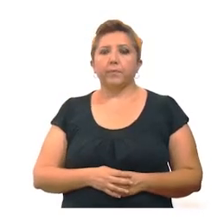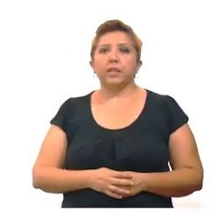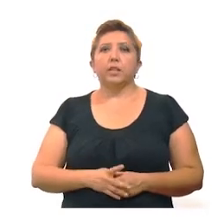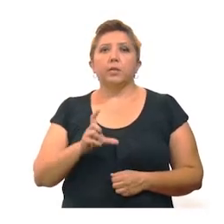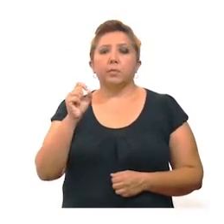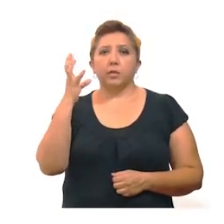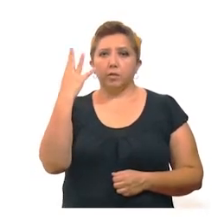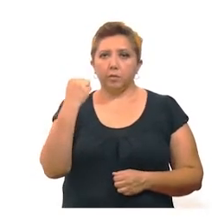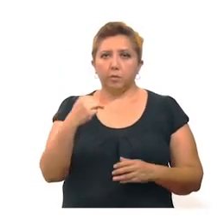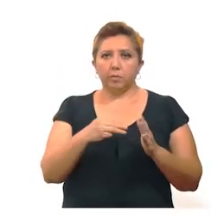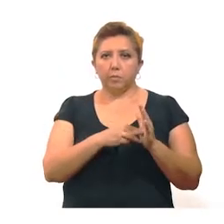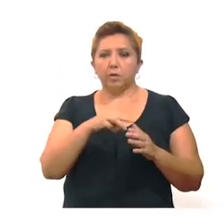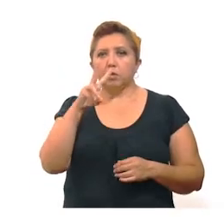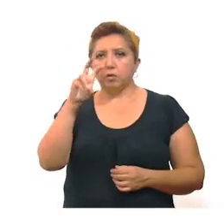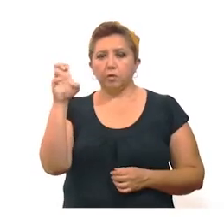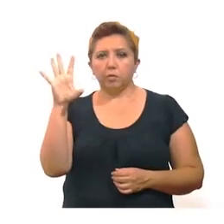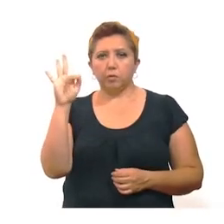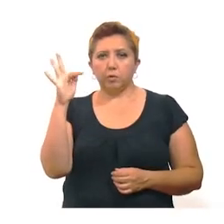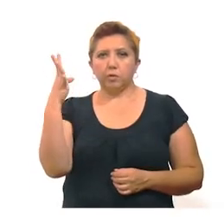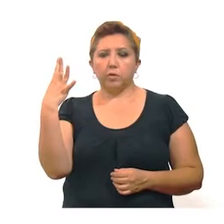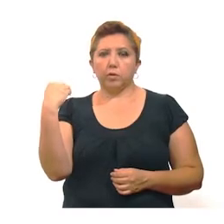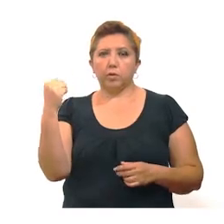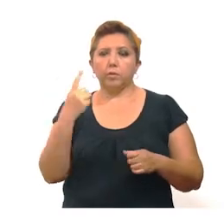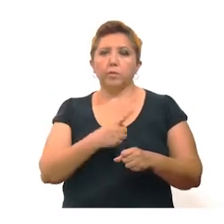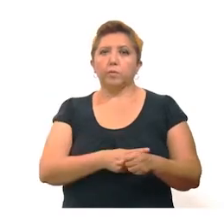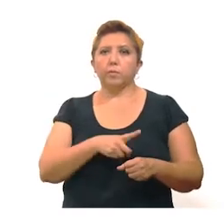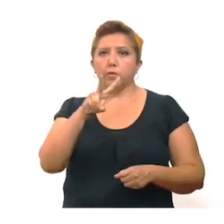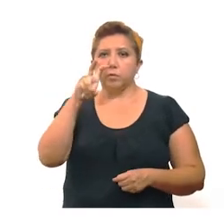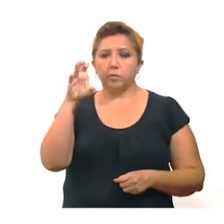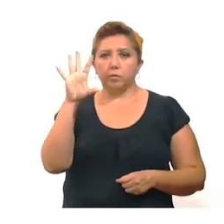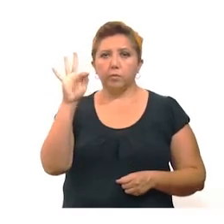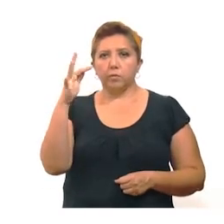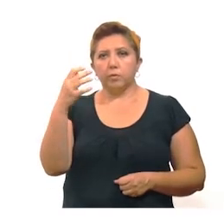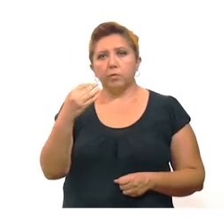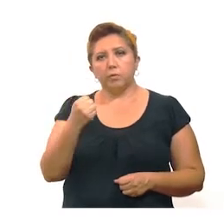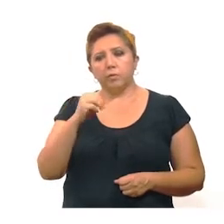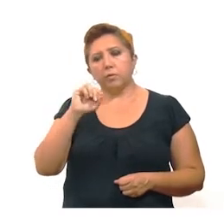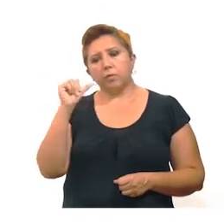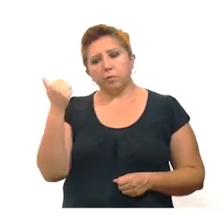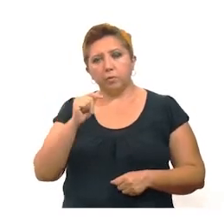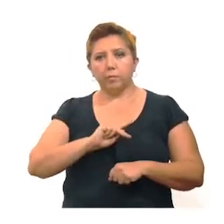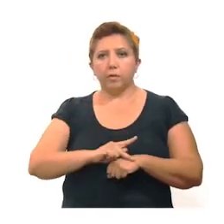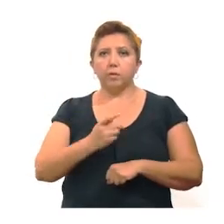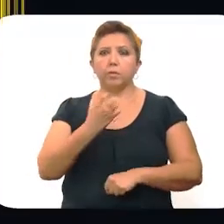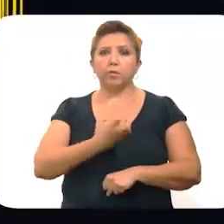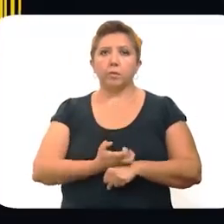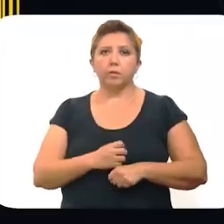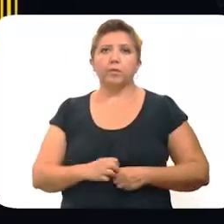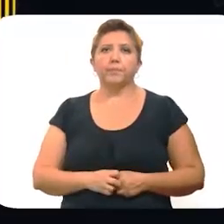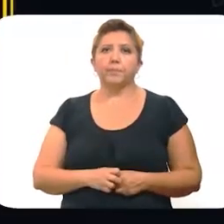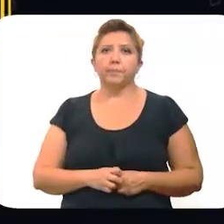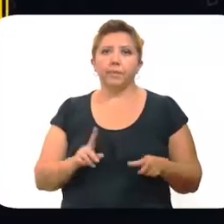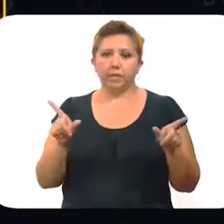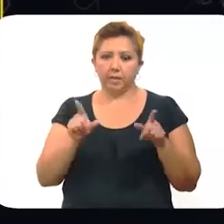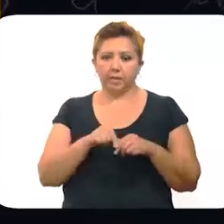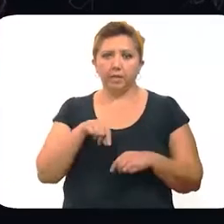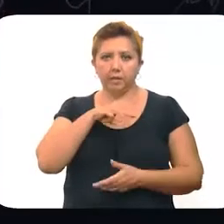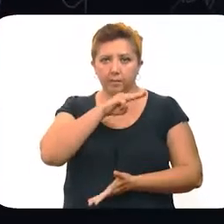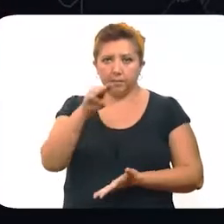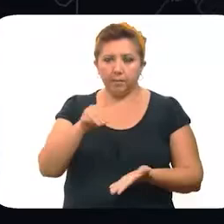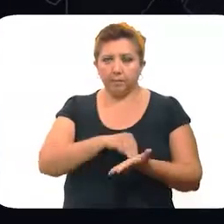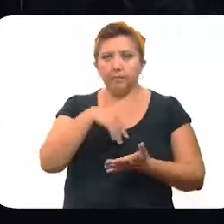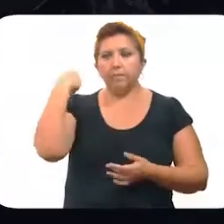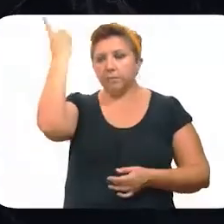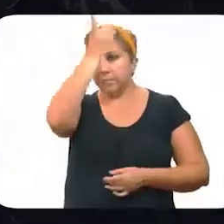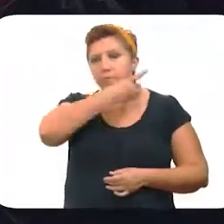los 29.249 casos positivos, 249 son de otro país u otro estado. Específicamente en Mérida se